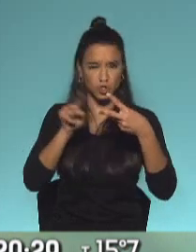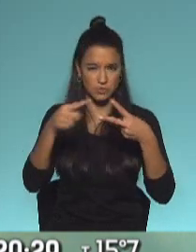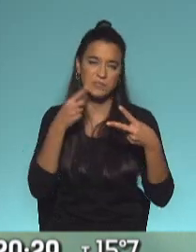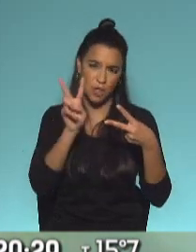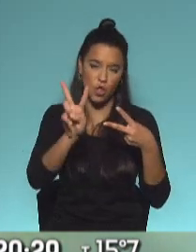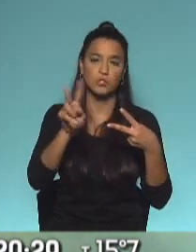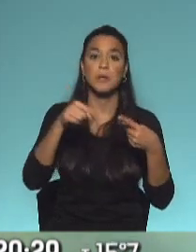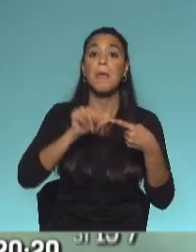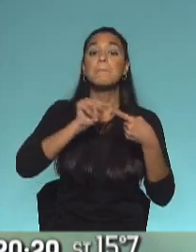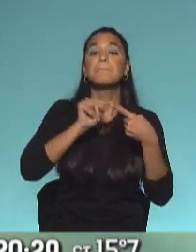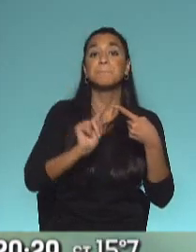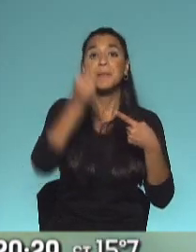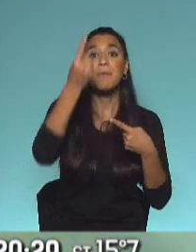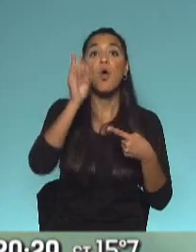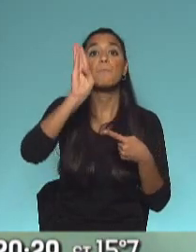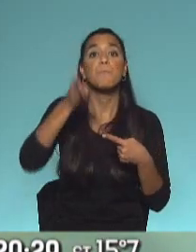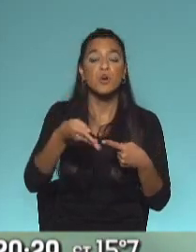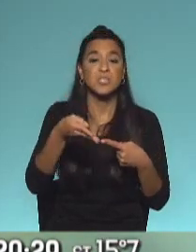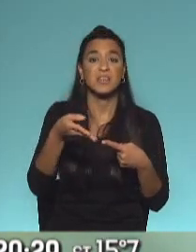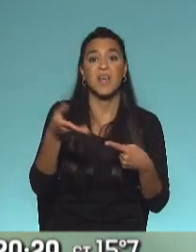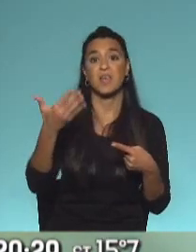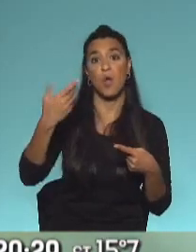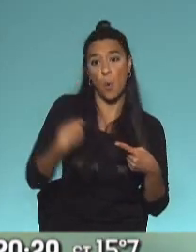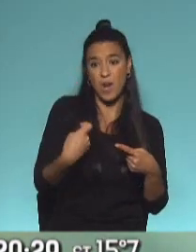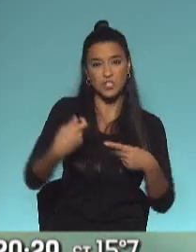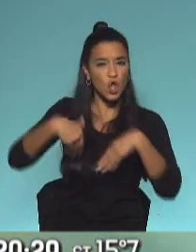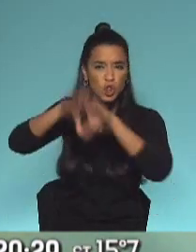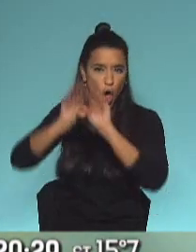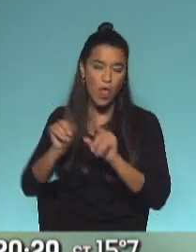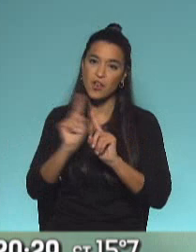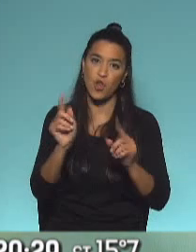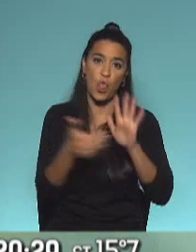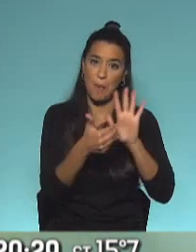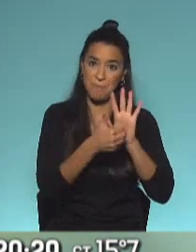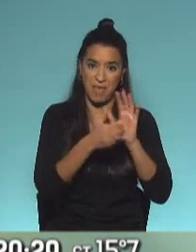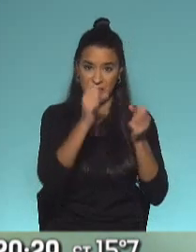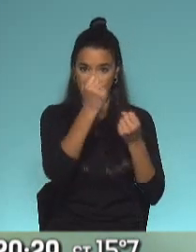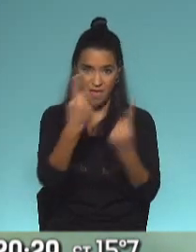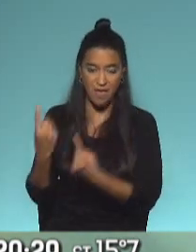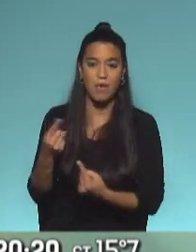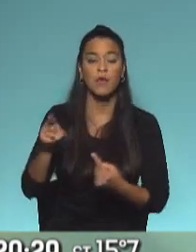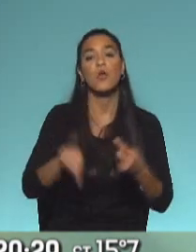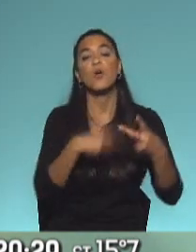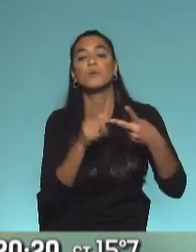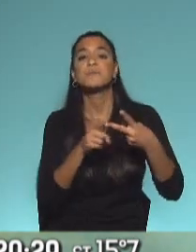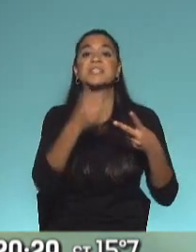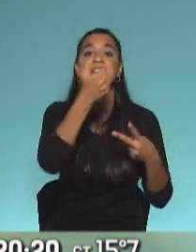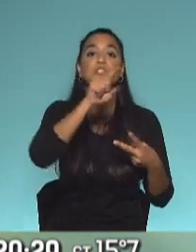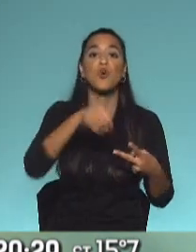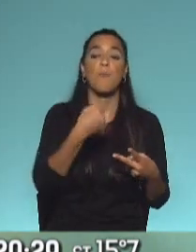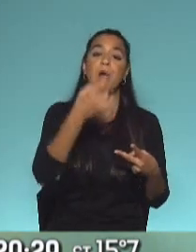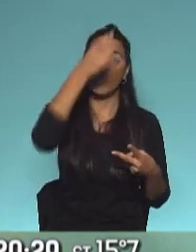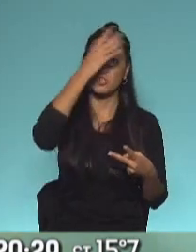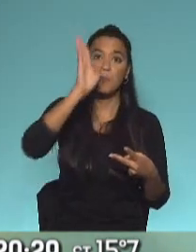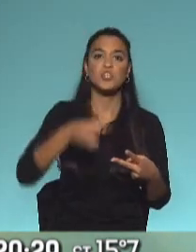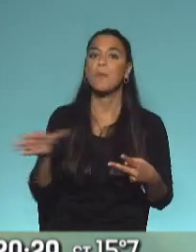Con dos variables distintas. La primera no había sido un porcentaje para todas las jubilaciones, por eso lo de la variable. La segunda había sido el 6,12% para todas.